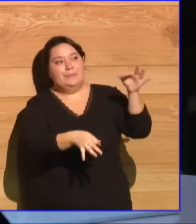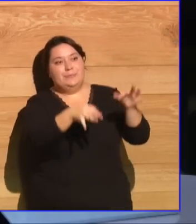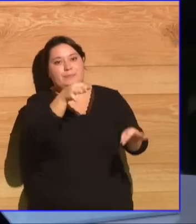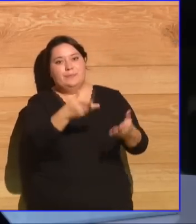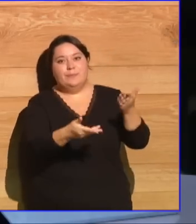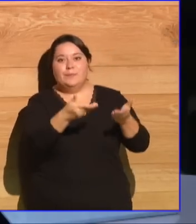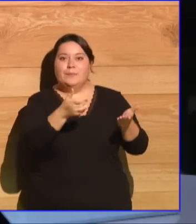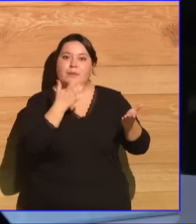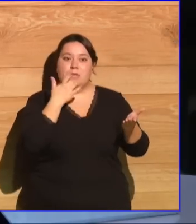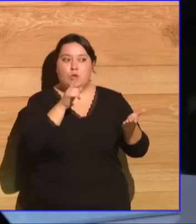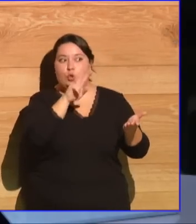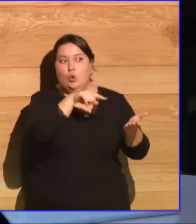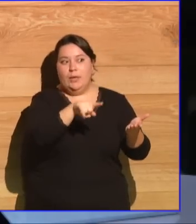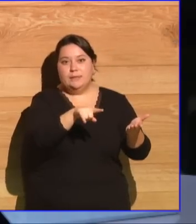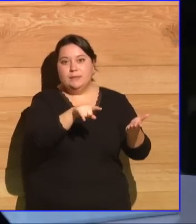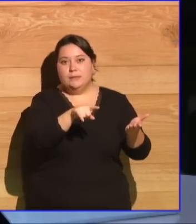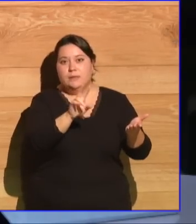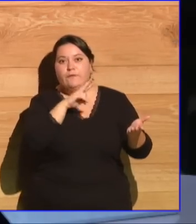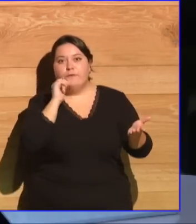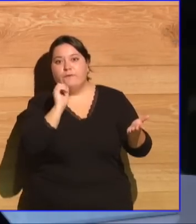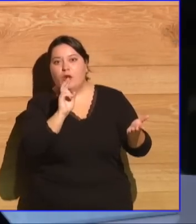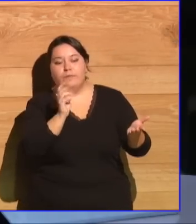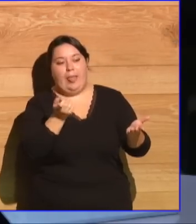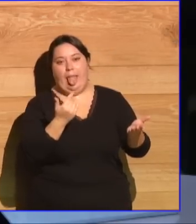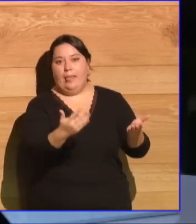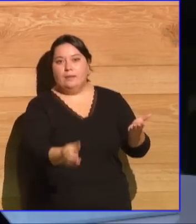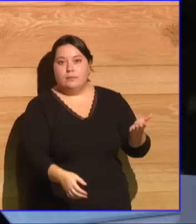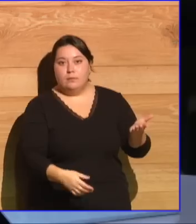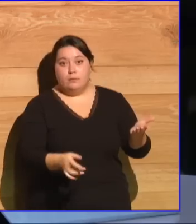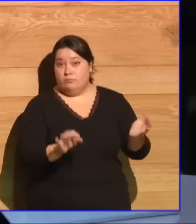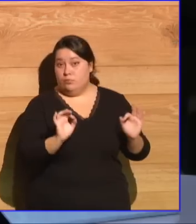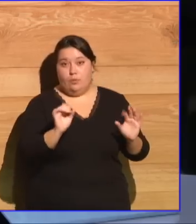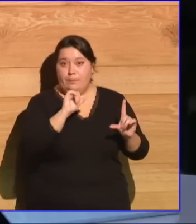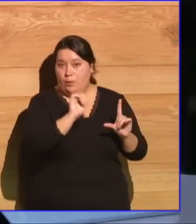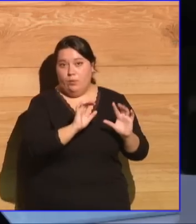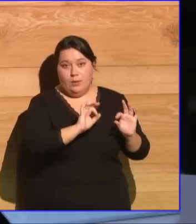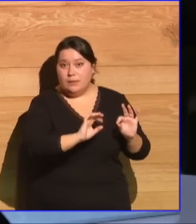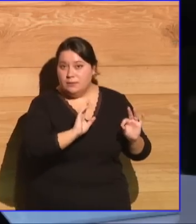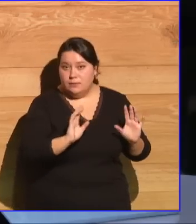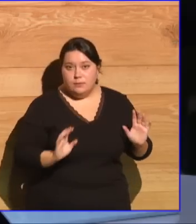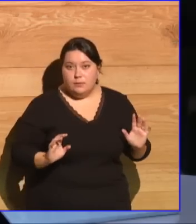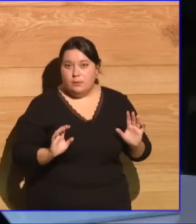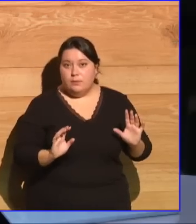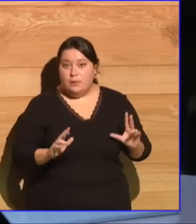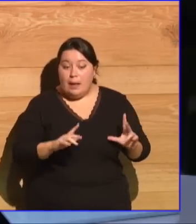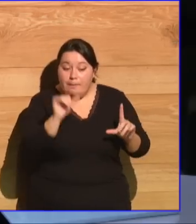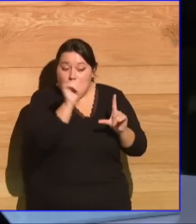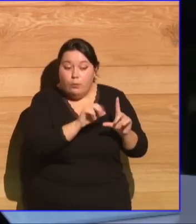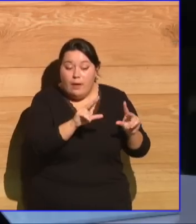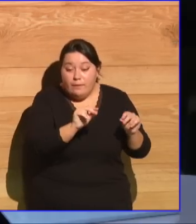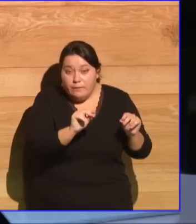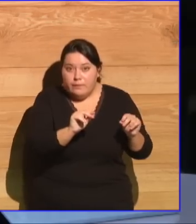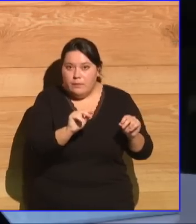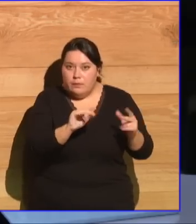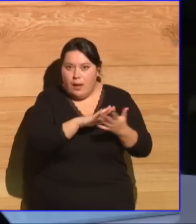tanto que no es una cosa y no en virtud de lo que es. Desde luego no es eso la película. Pero una vez determinas lo que es la película, hablemos de